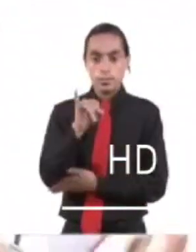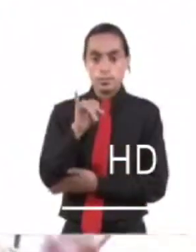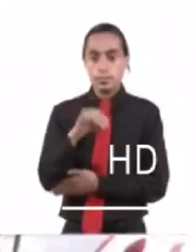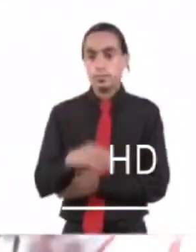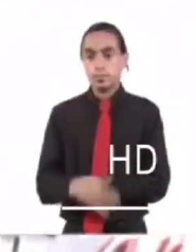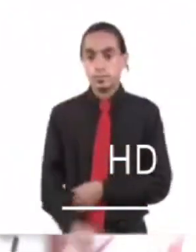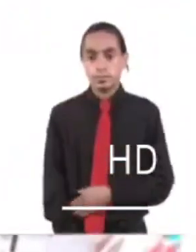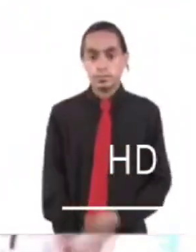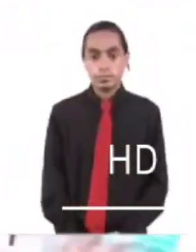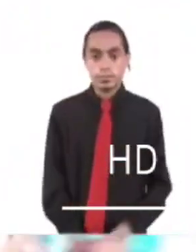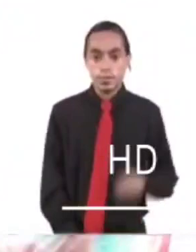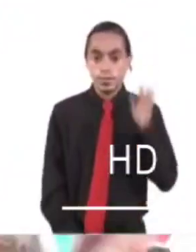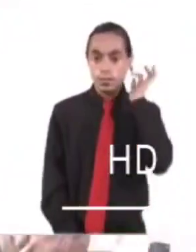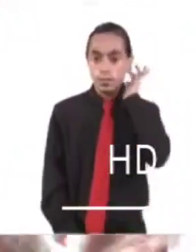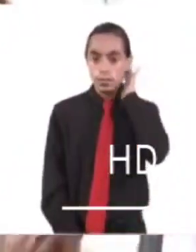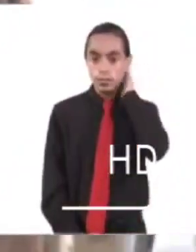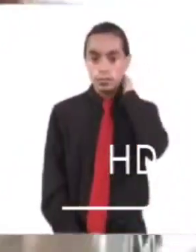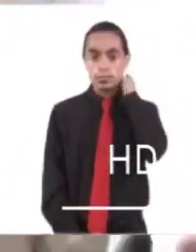Guadarrama.